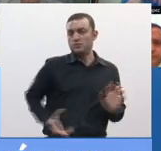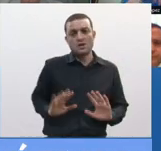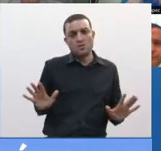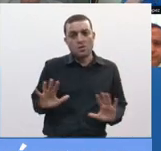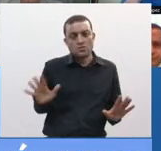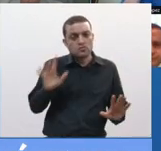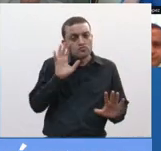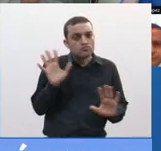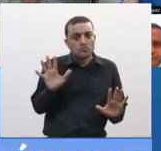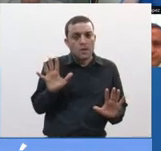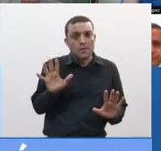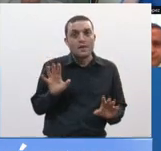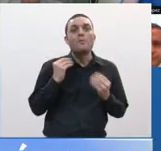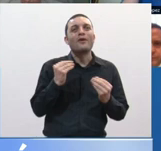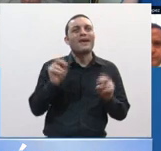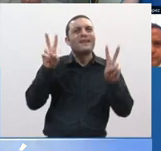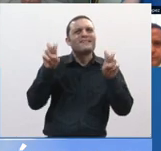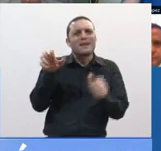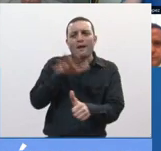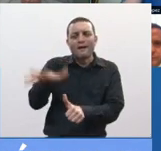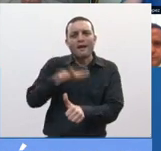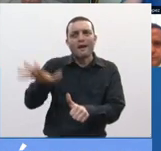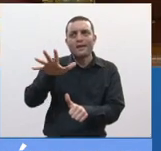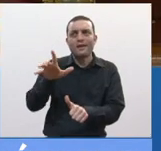hubo un cuestionamiento por el tema de género,